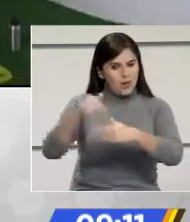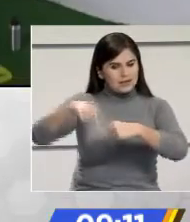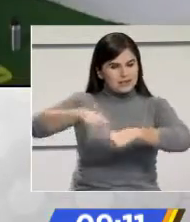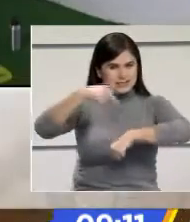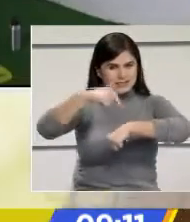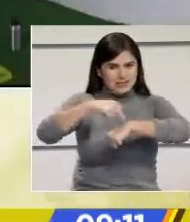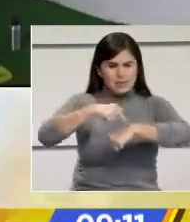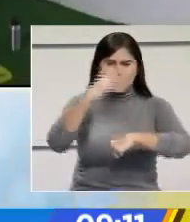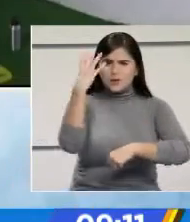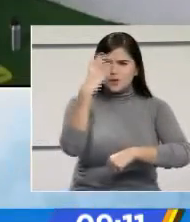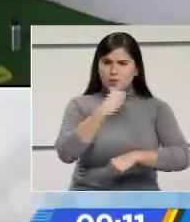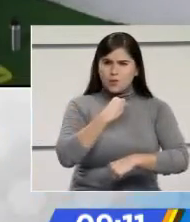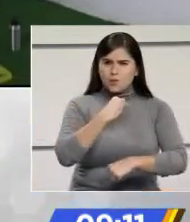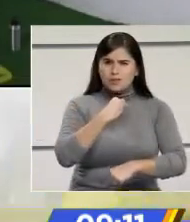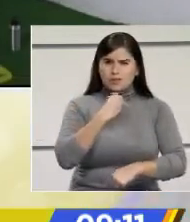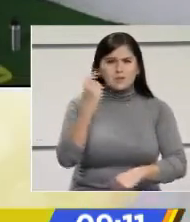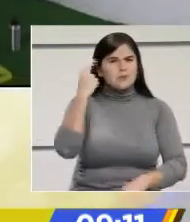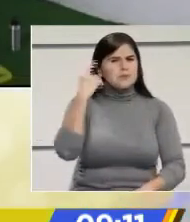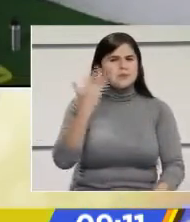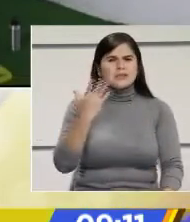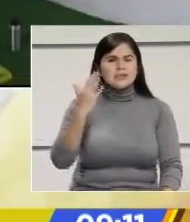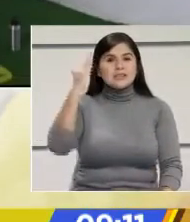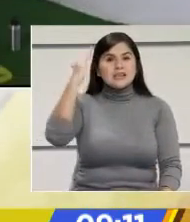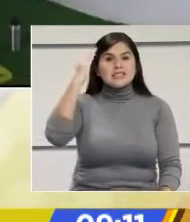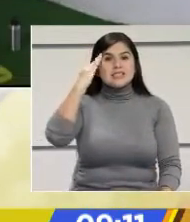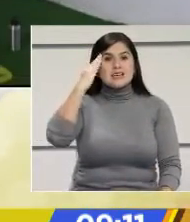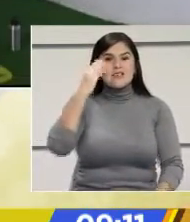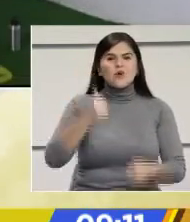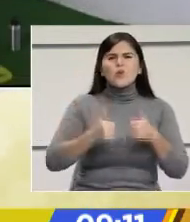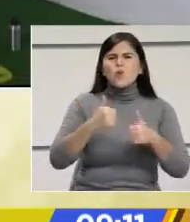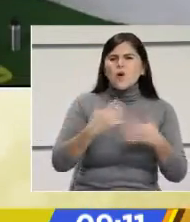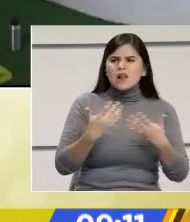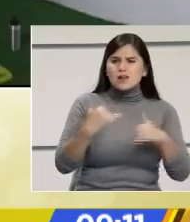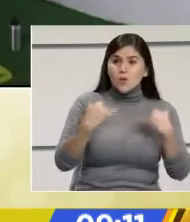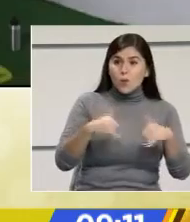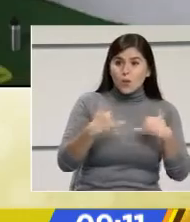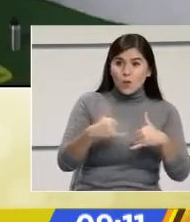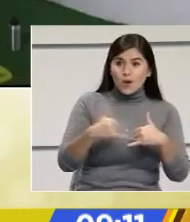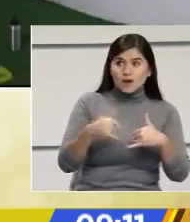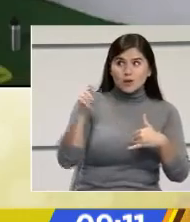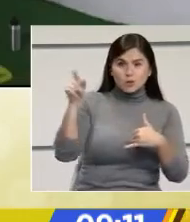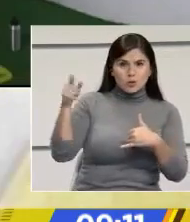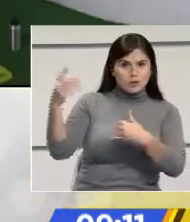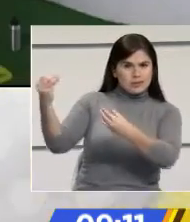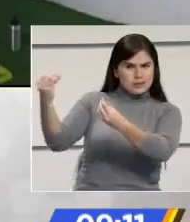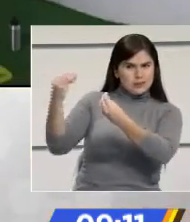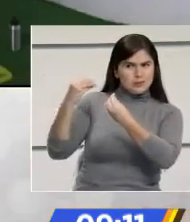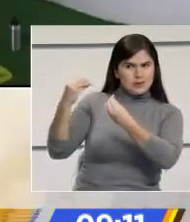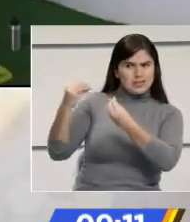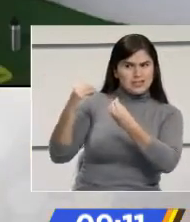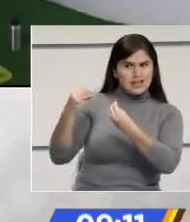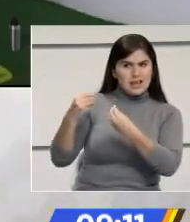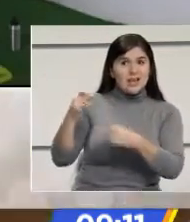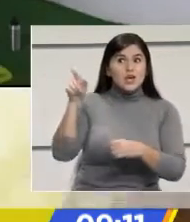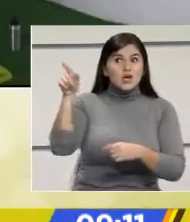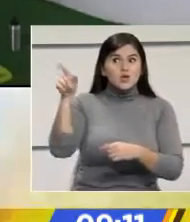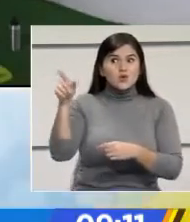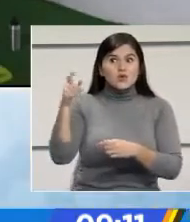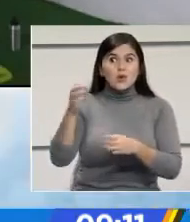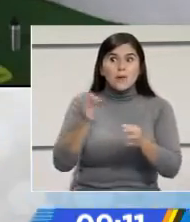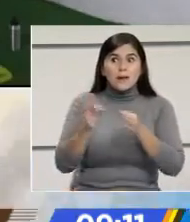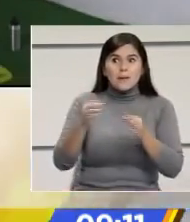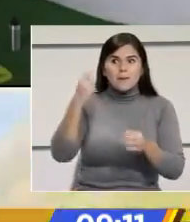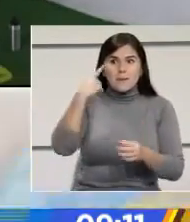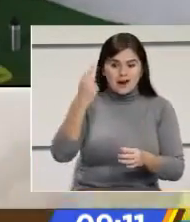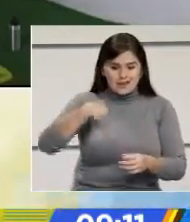momento bonito para saber cuáles son esos juegos que usted nos va a poner a mover, a poner a jugar